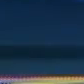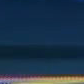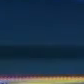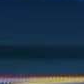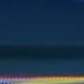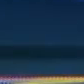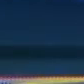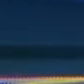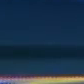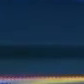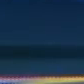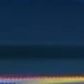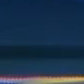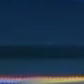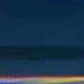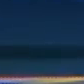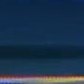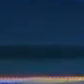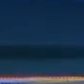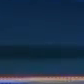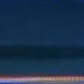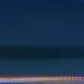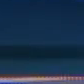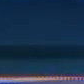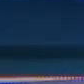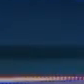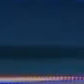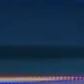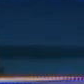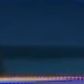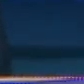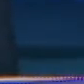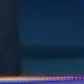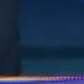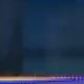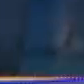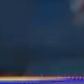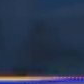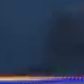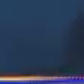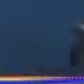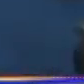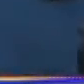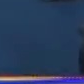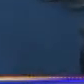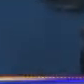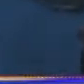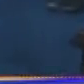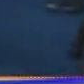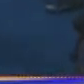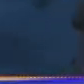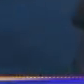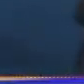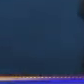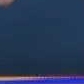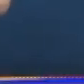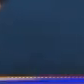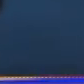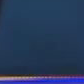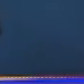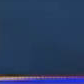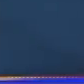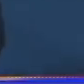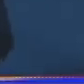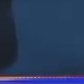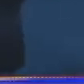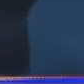financiera y técnico-militar. Allí imágenes en el que ratifican la cooperación y la alianza estratégica entre